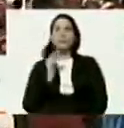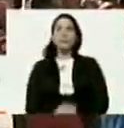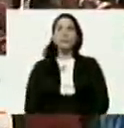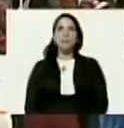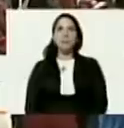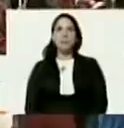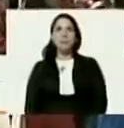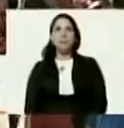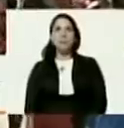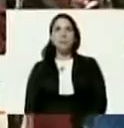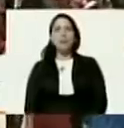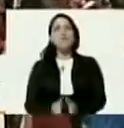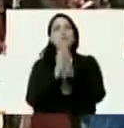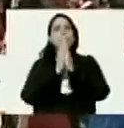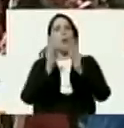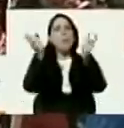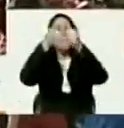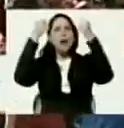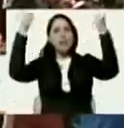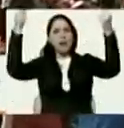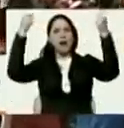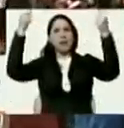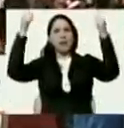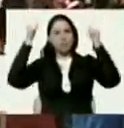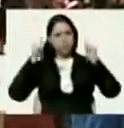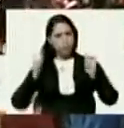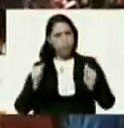Vamos a bajar las pancartas, por favor.